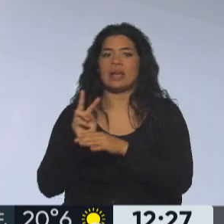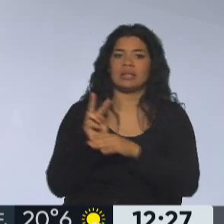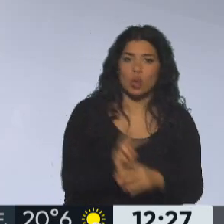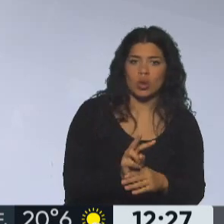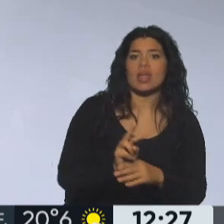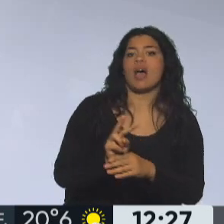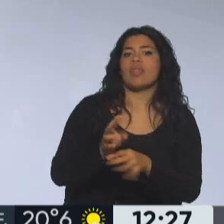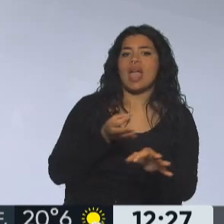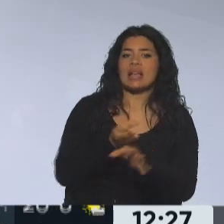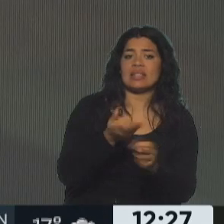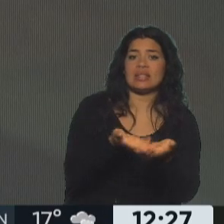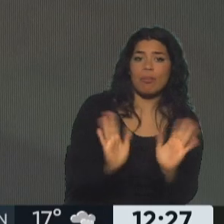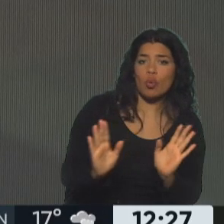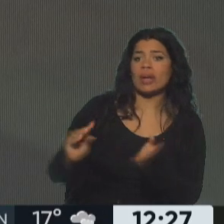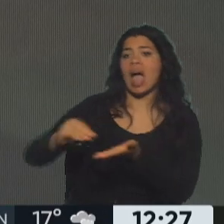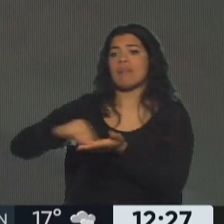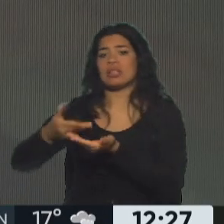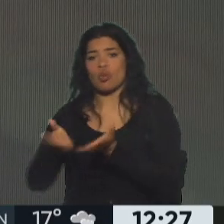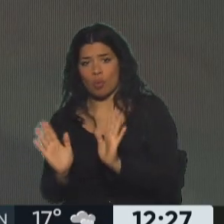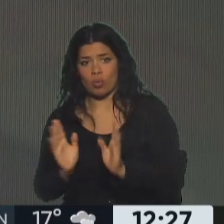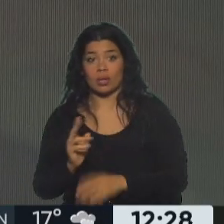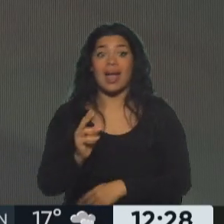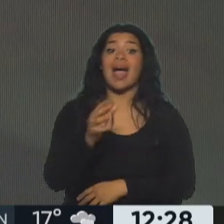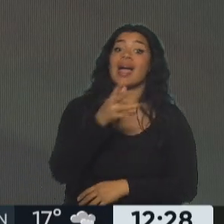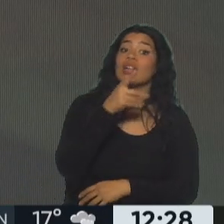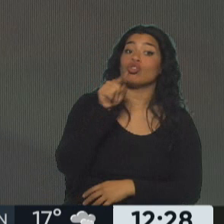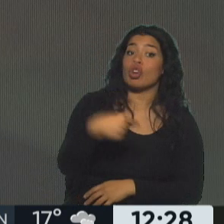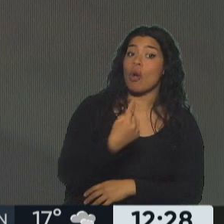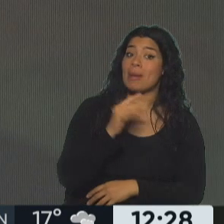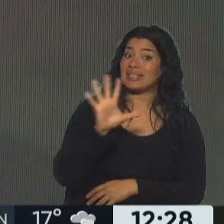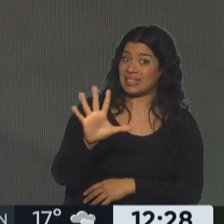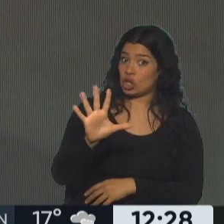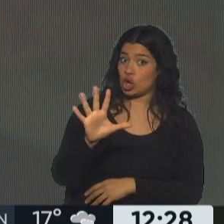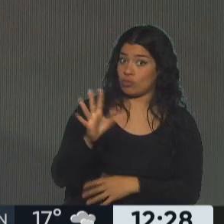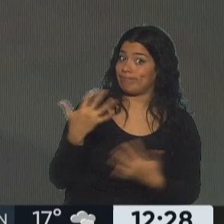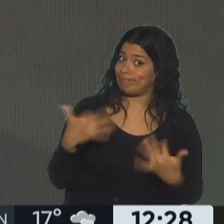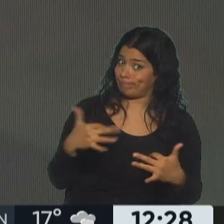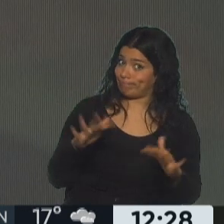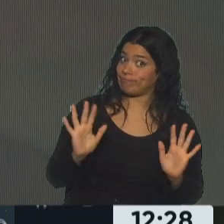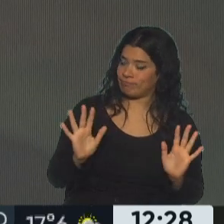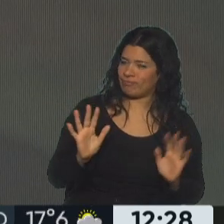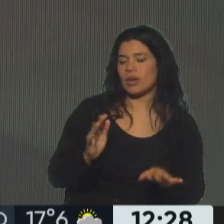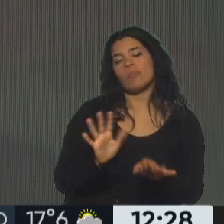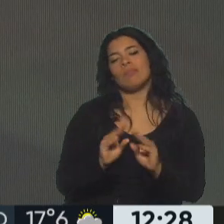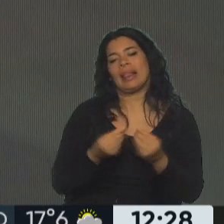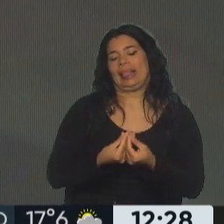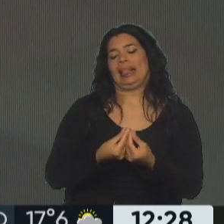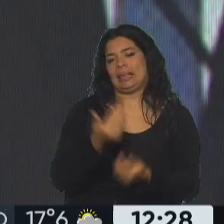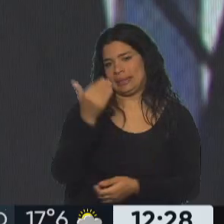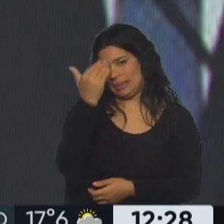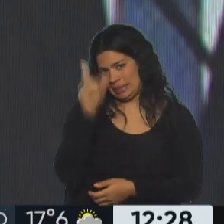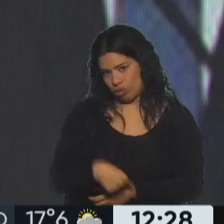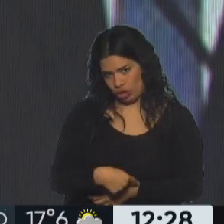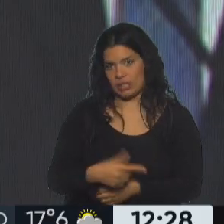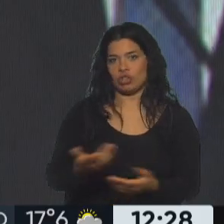enseñanza pública y administración pública. Bueno, 14,5, Un 15%, Claro. decimos, para retener la cifra. Si tenés 20 en la industria